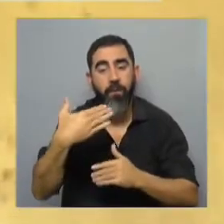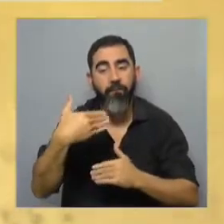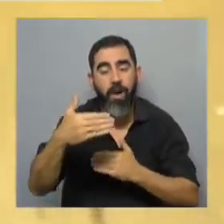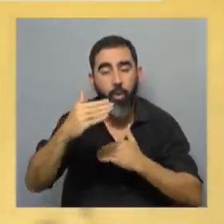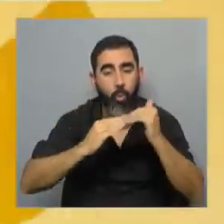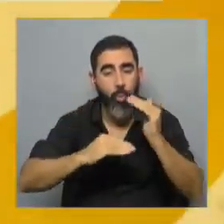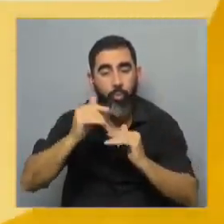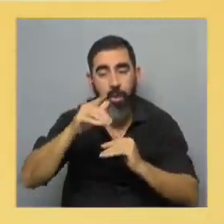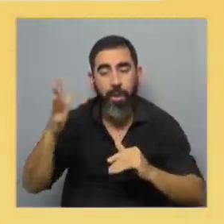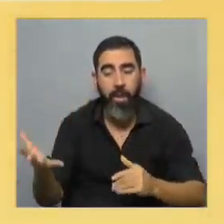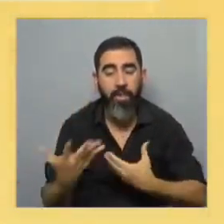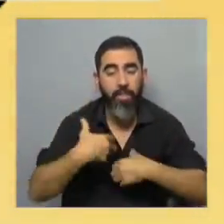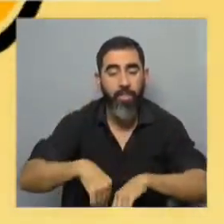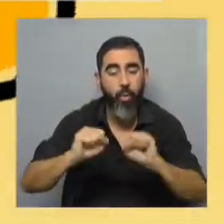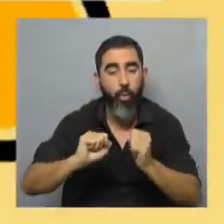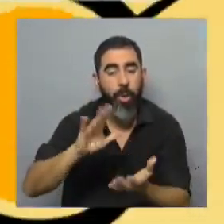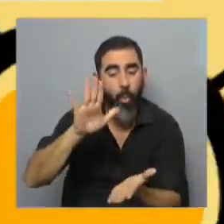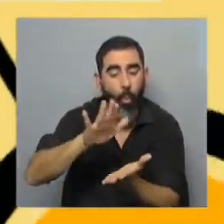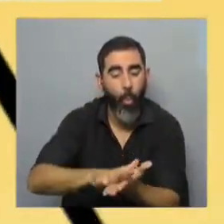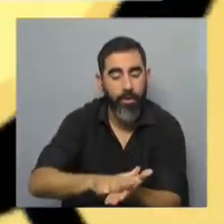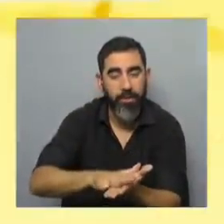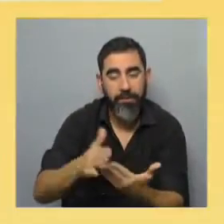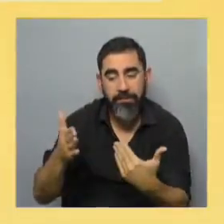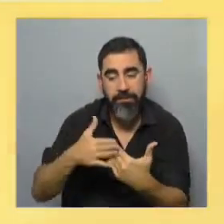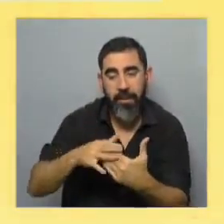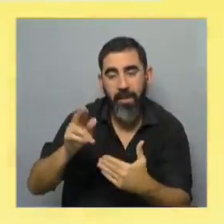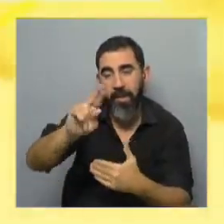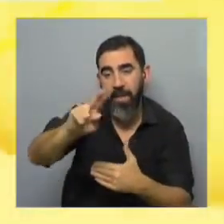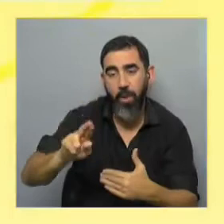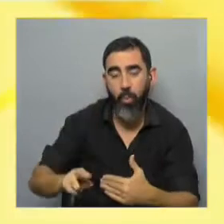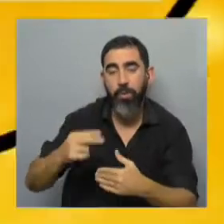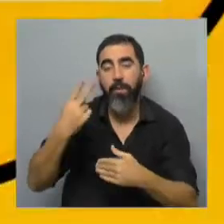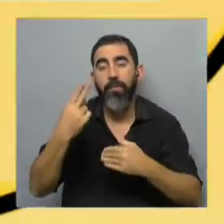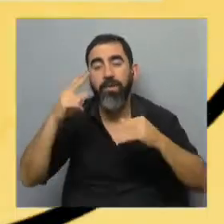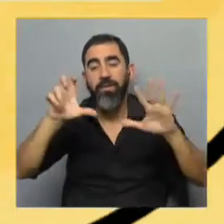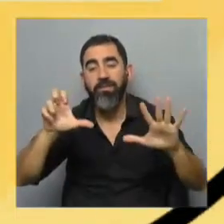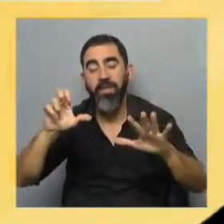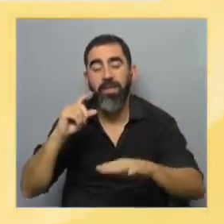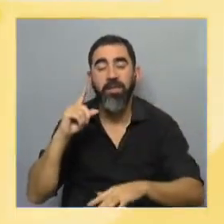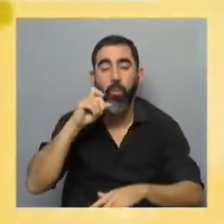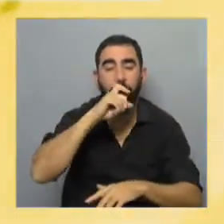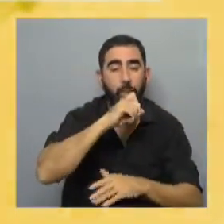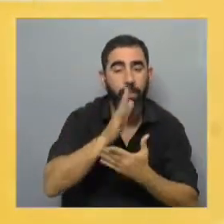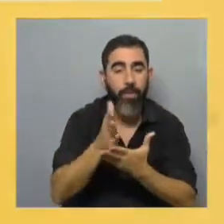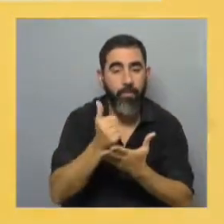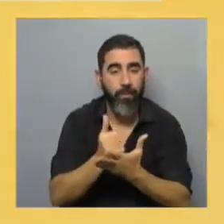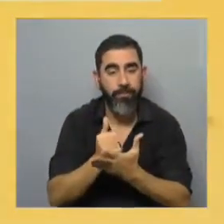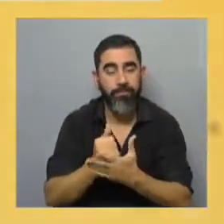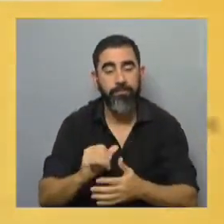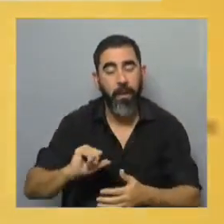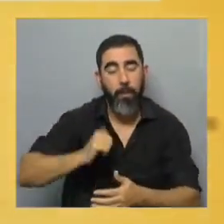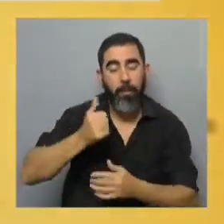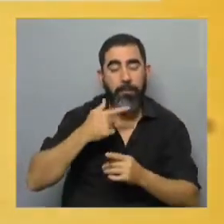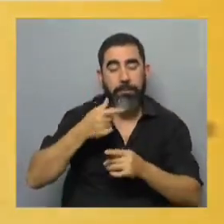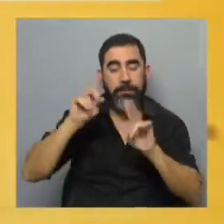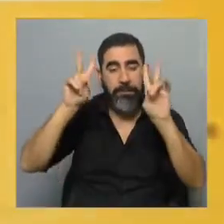encontraron las huellas de saurópodo al costado de una de las rutas de la ruta 26, sí, allí en el departamento de Tacuarembó. Sabemos, aprovecho, claro, la